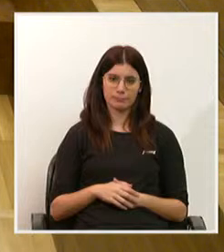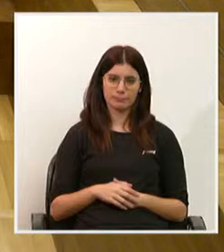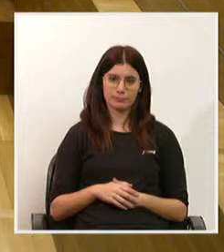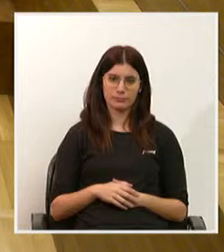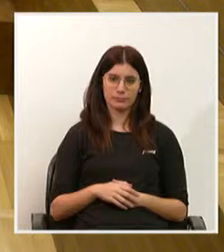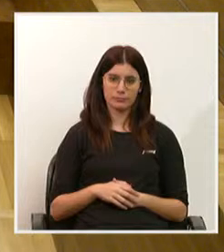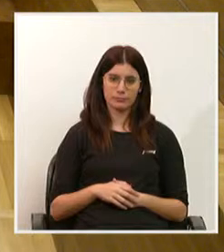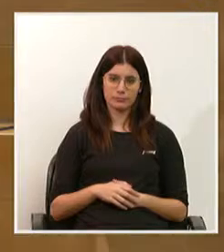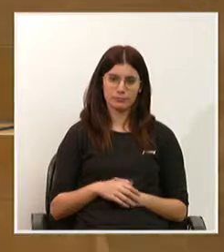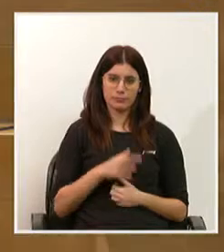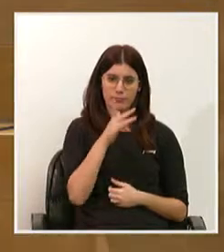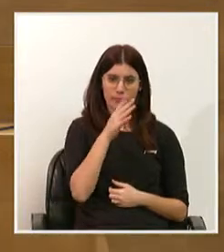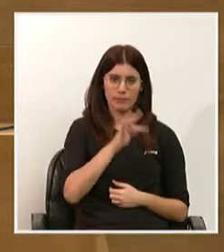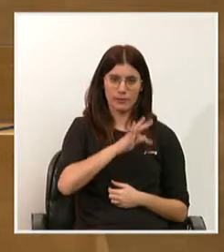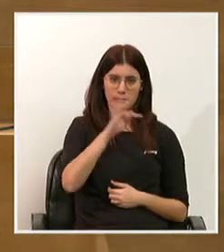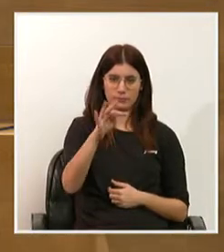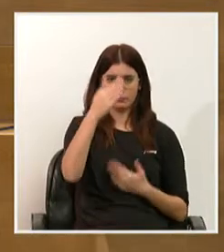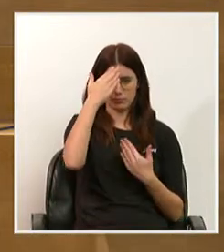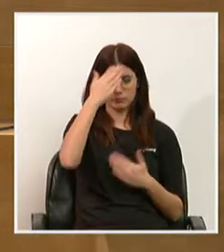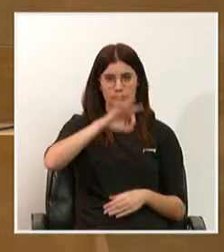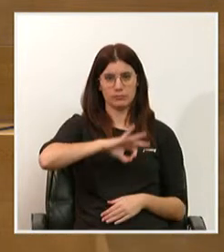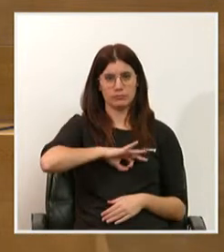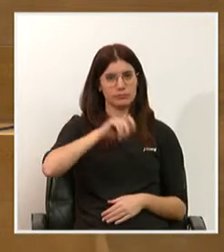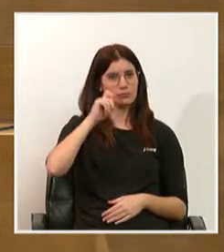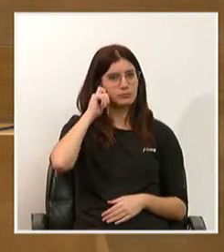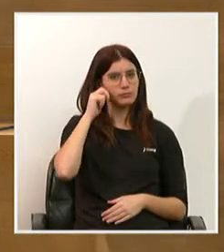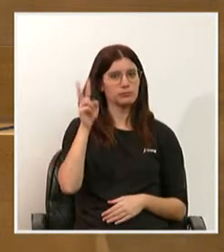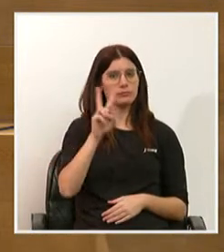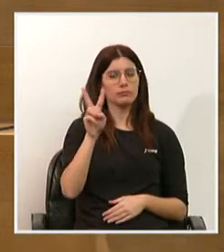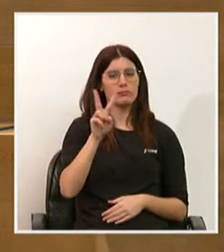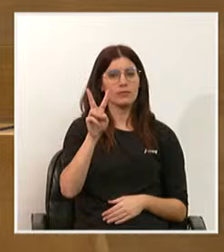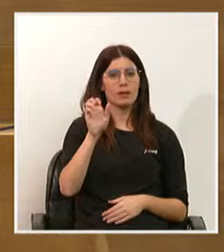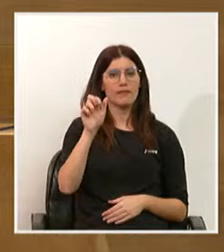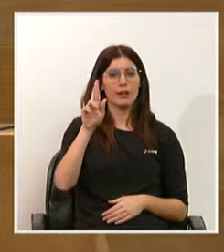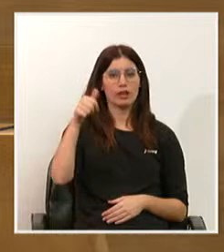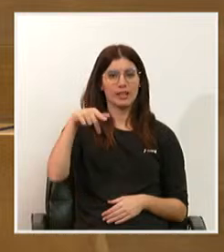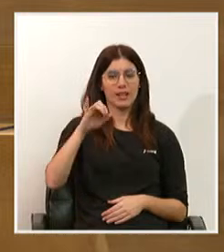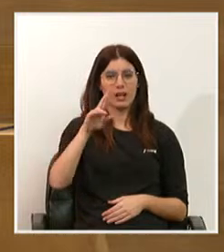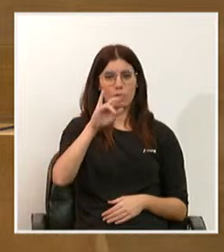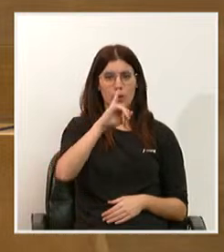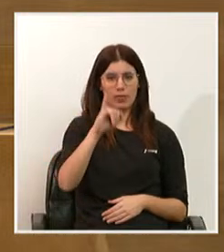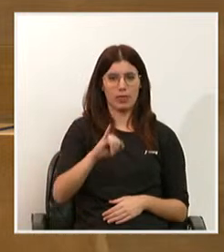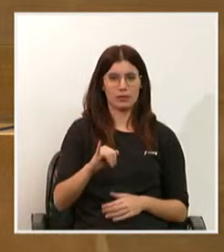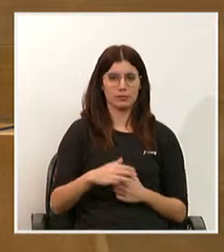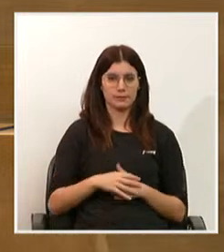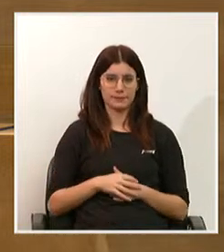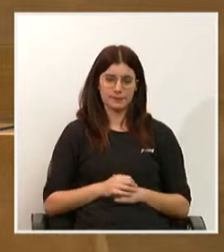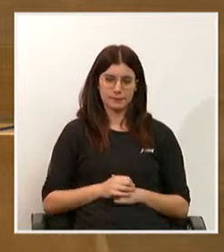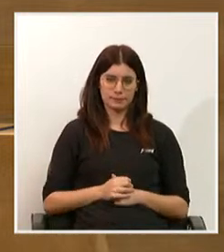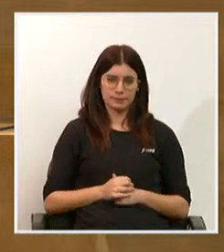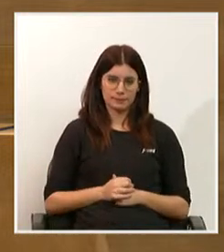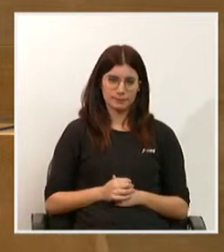gracias la palabra diputada verica riz